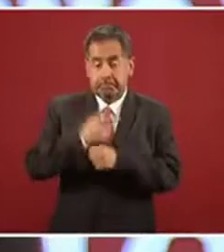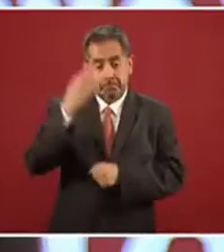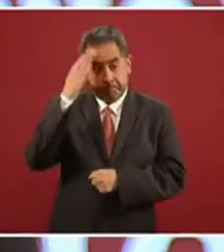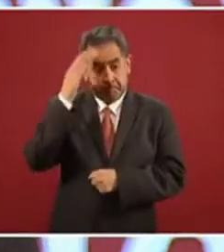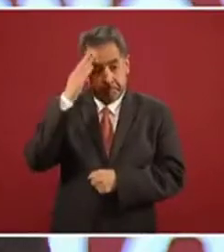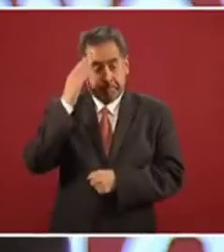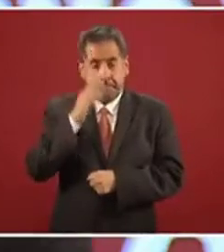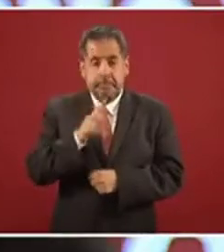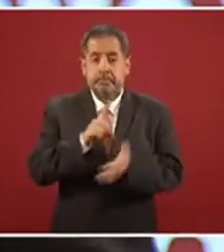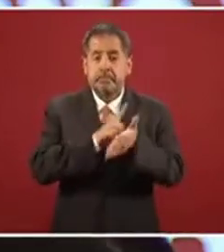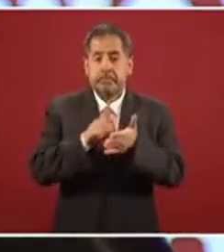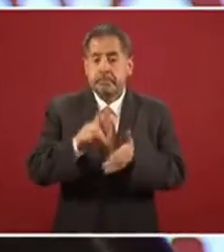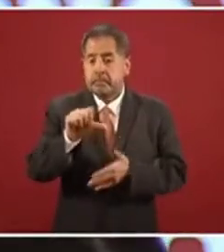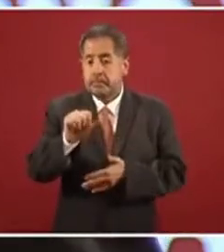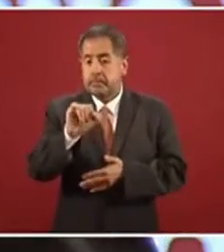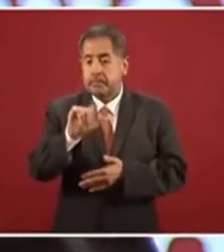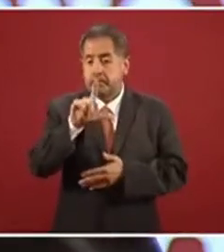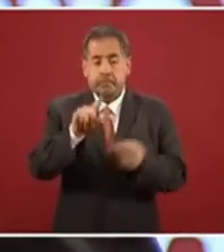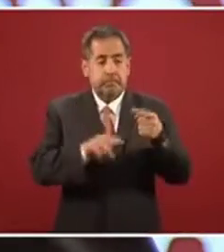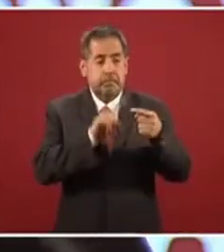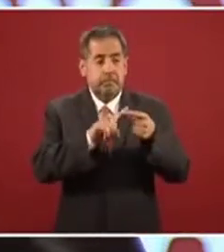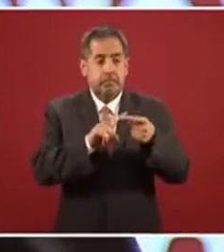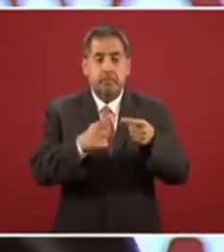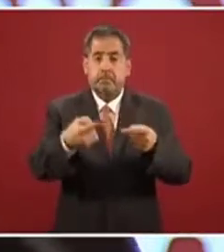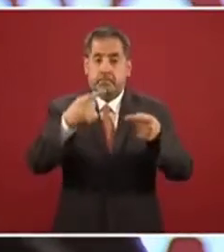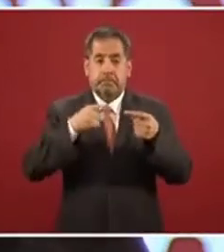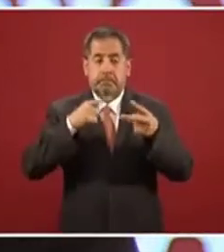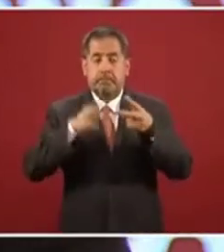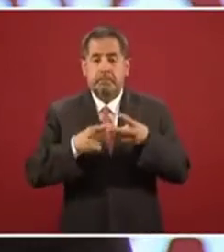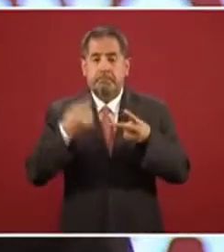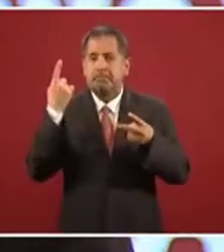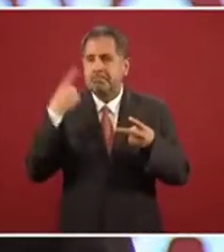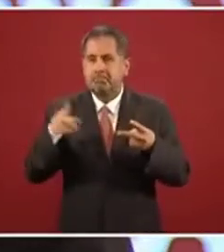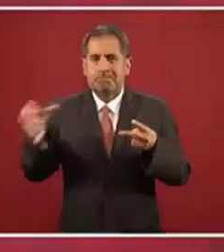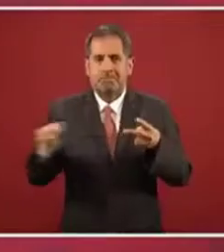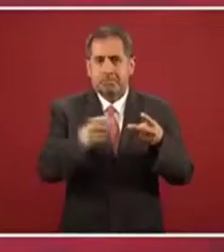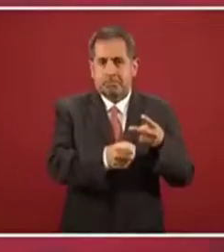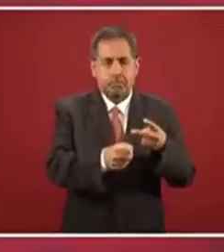después, ya estando en la sede diplomática de México.